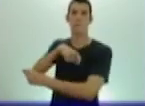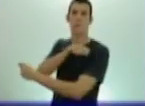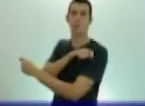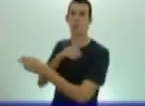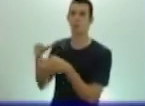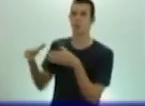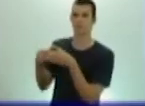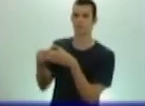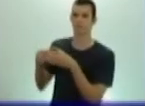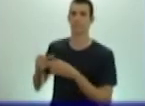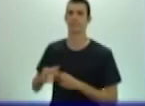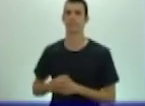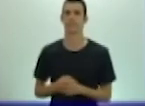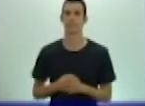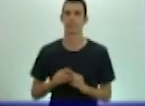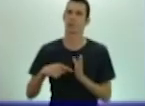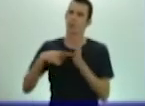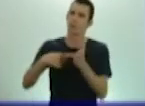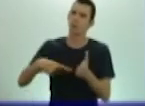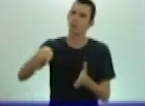este esquema.